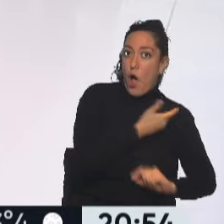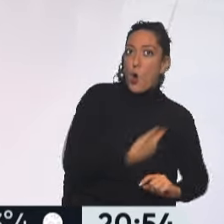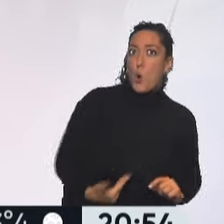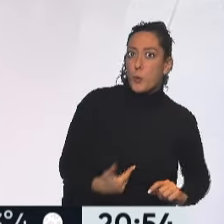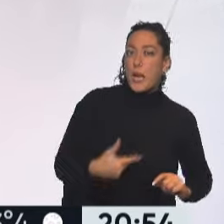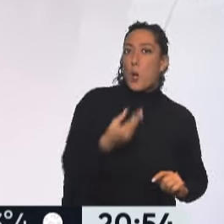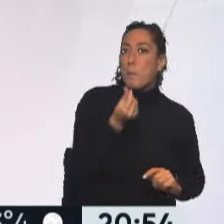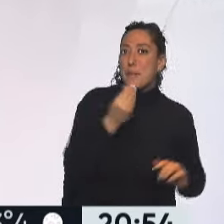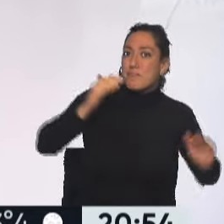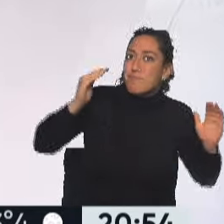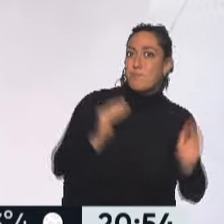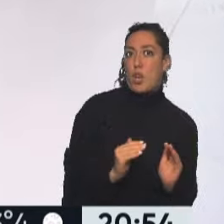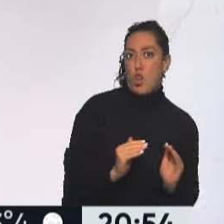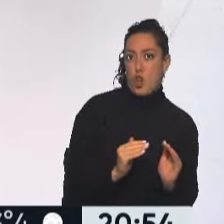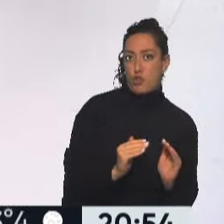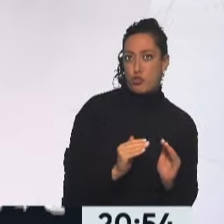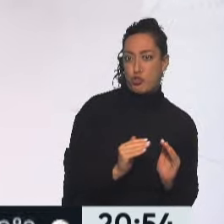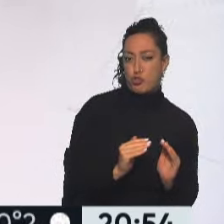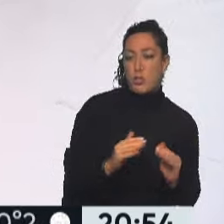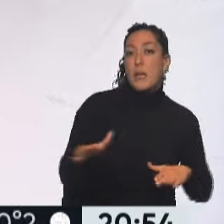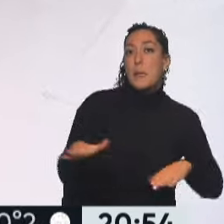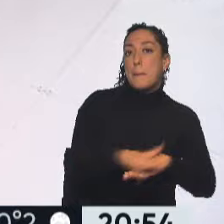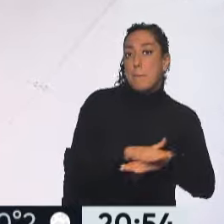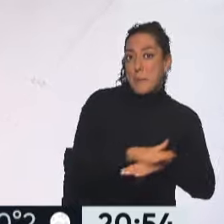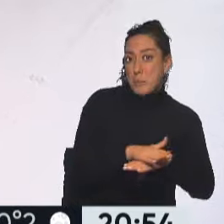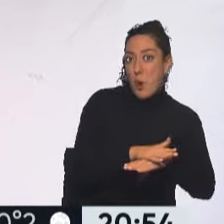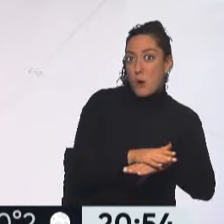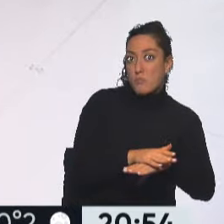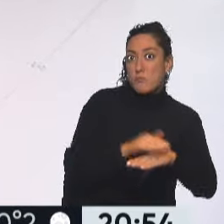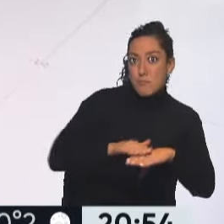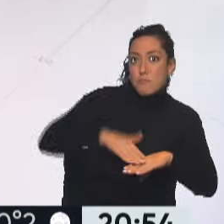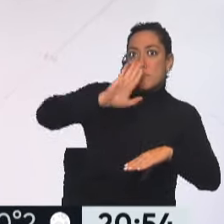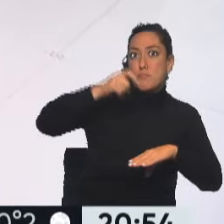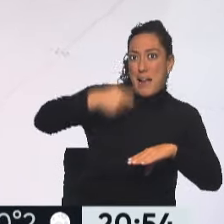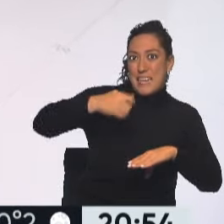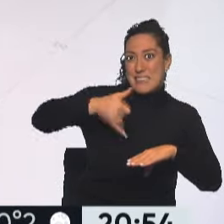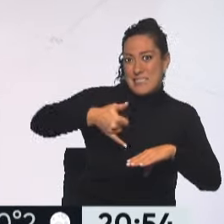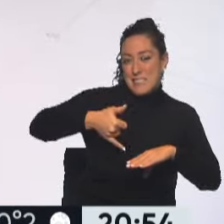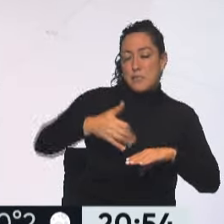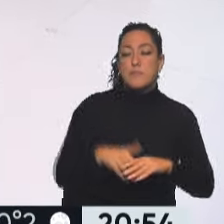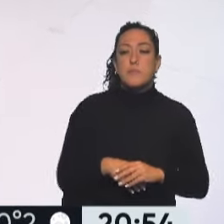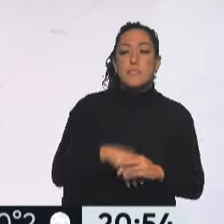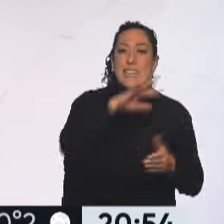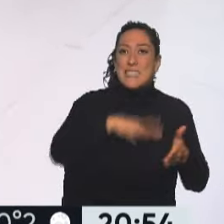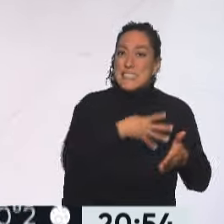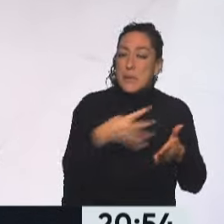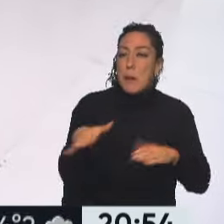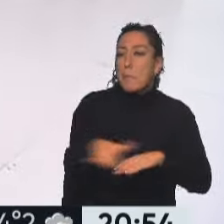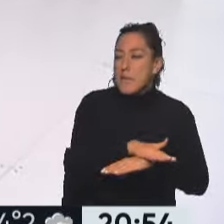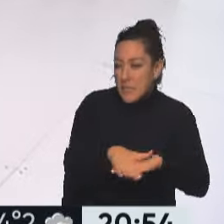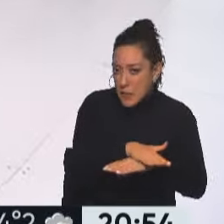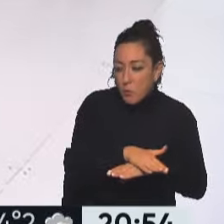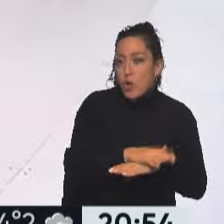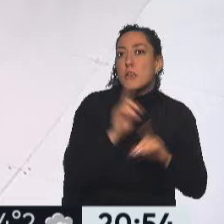el monto a partir del cual se paga el impuesto con un cambio en el esquema, un esquema de mínimo no imponible y